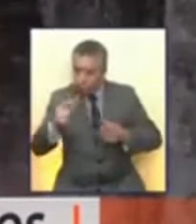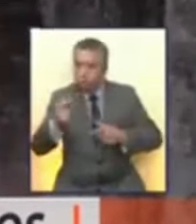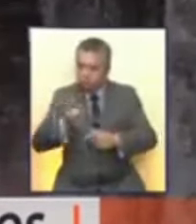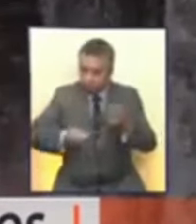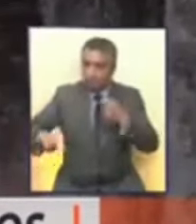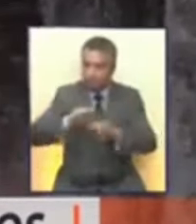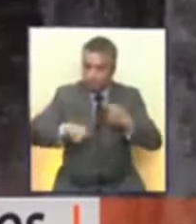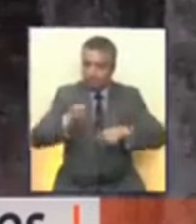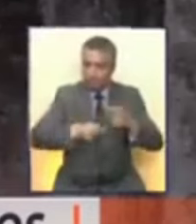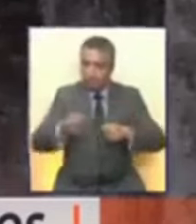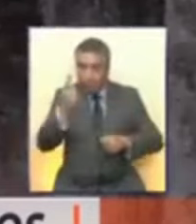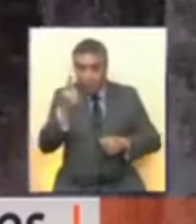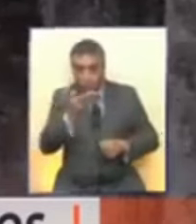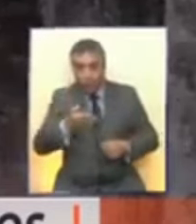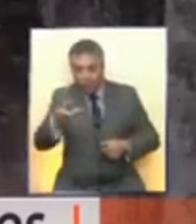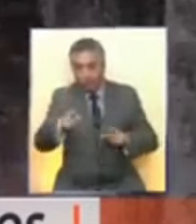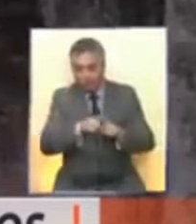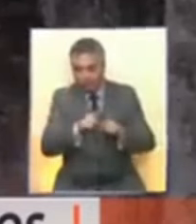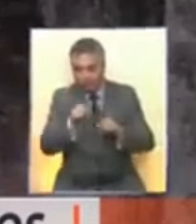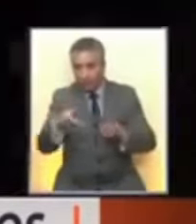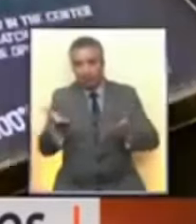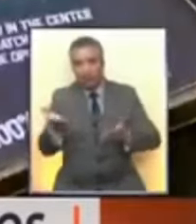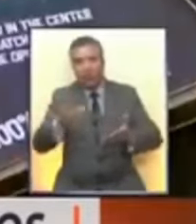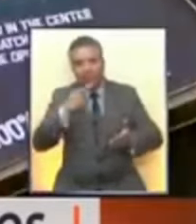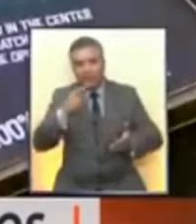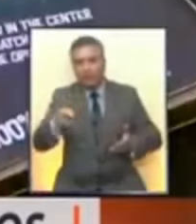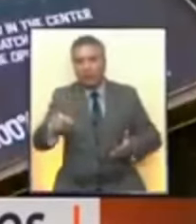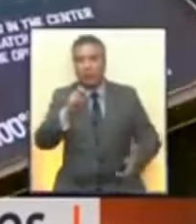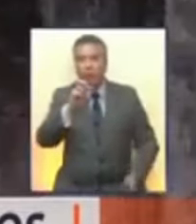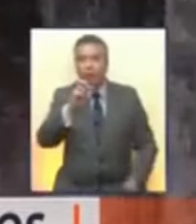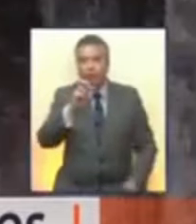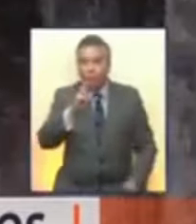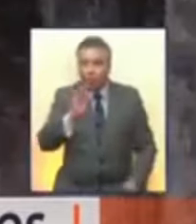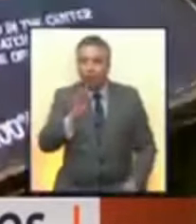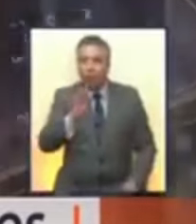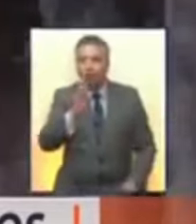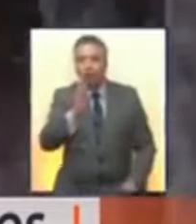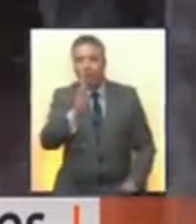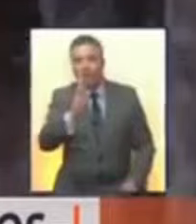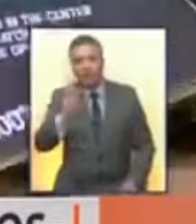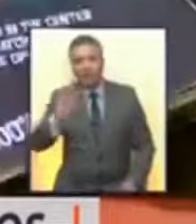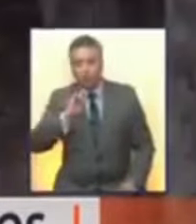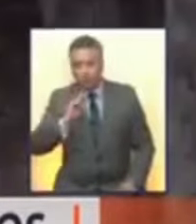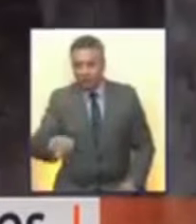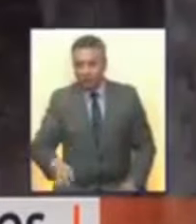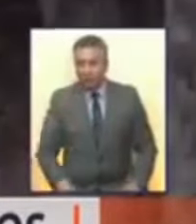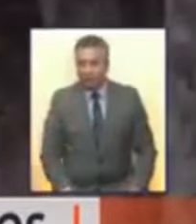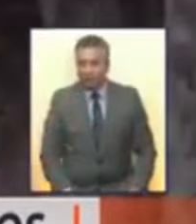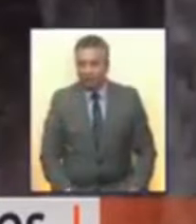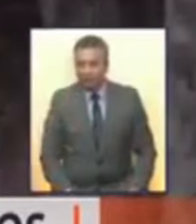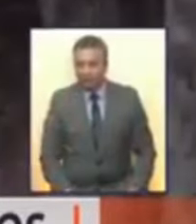comercializados. Uno de ellos es este, que lo bautizó Pro Barbecue. Ah, Pro